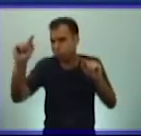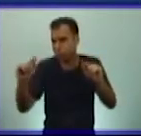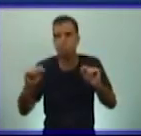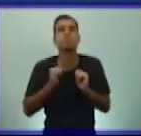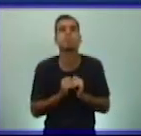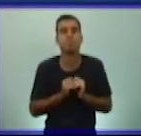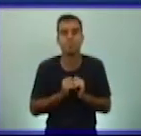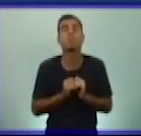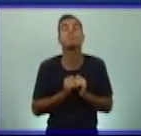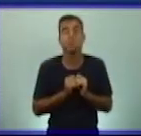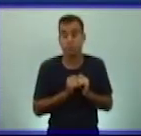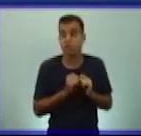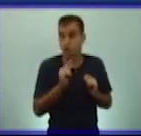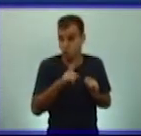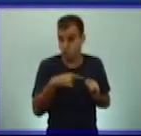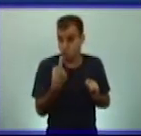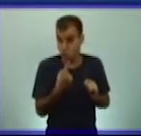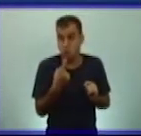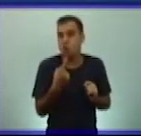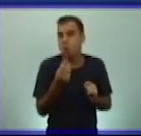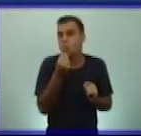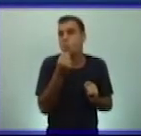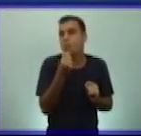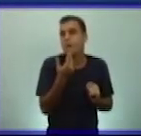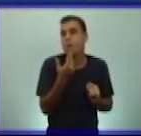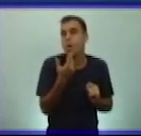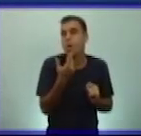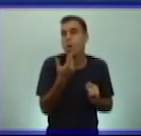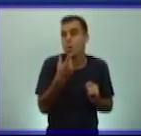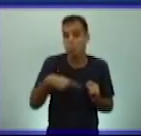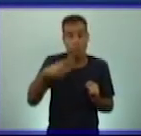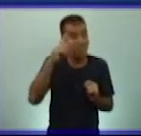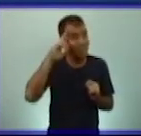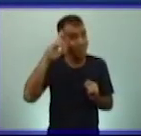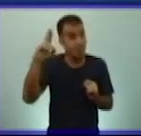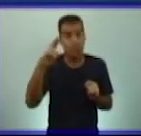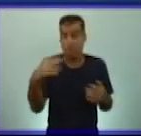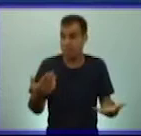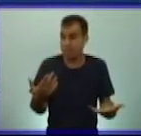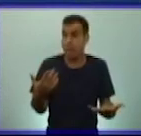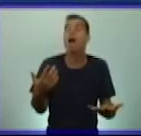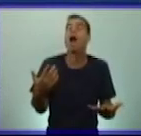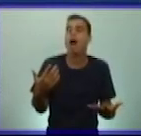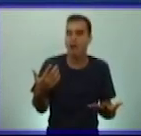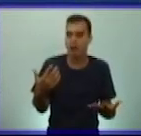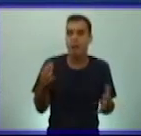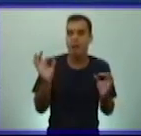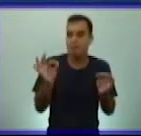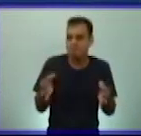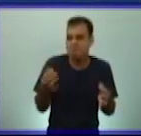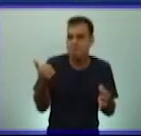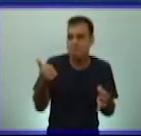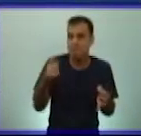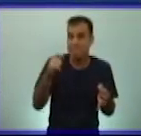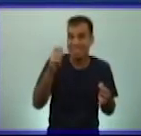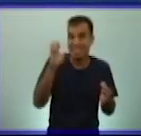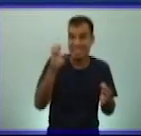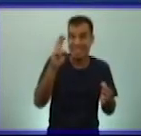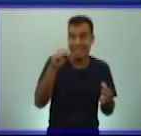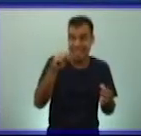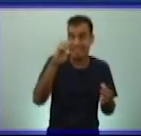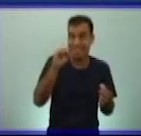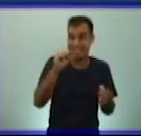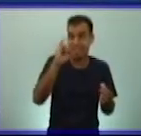permite establecer, y es muy importante que ustedes lo hagan suyo, que el hecho de que la tensión disminuya es